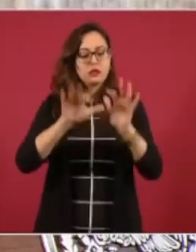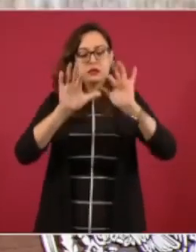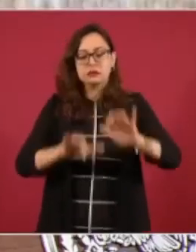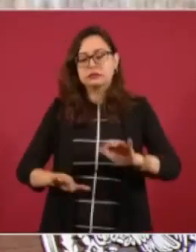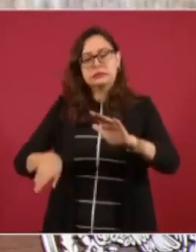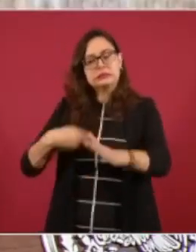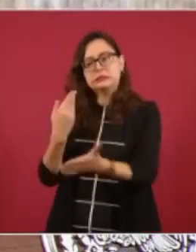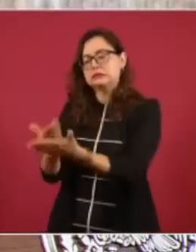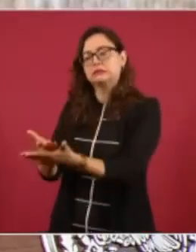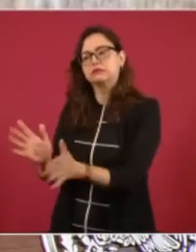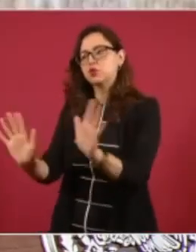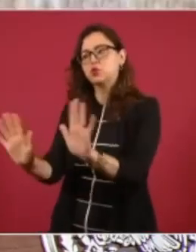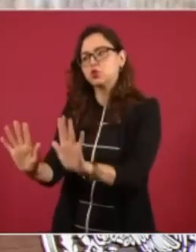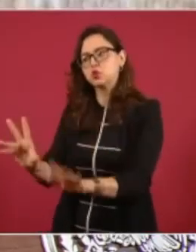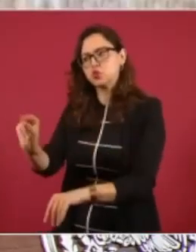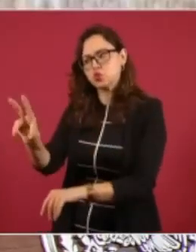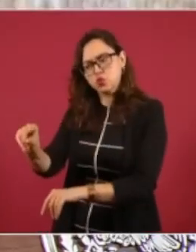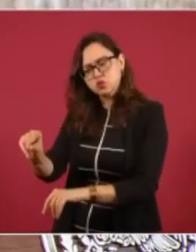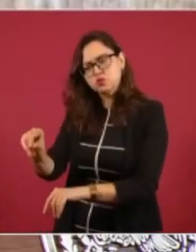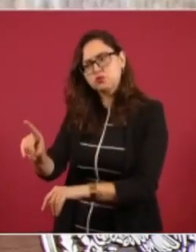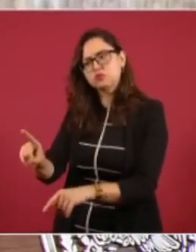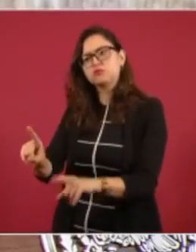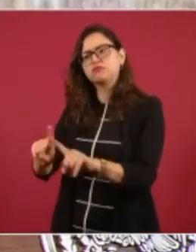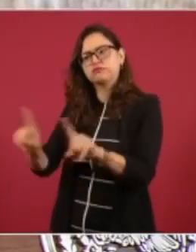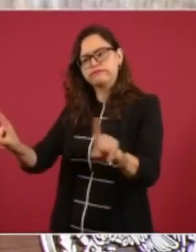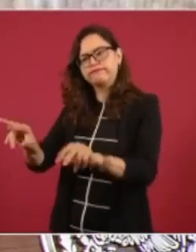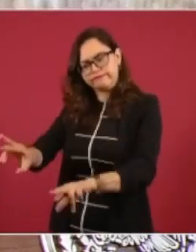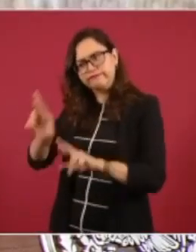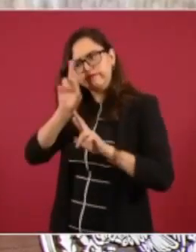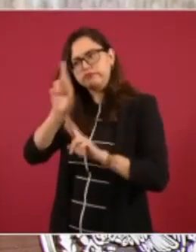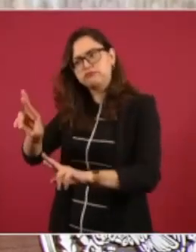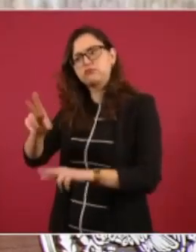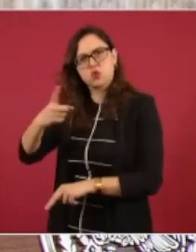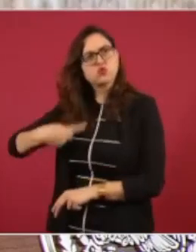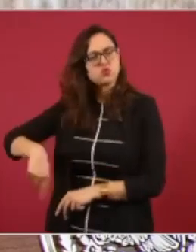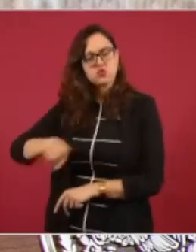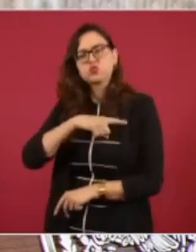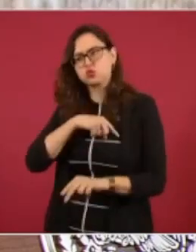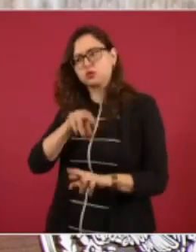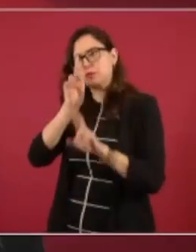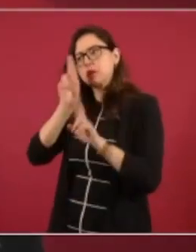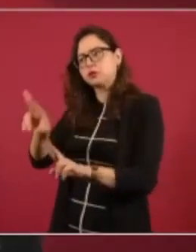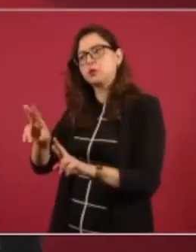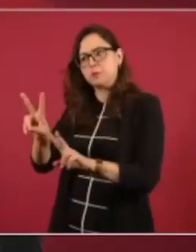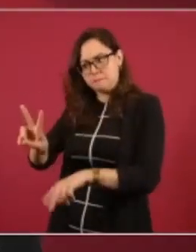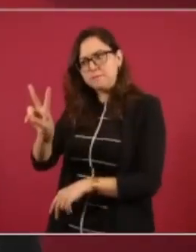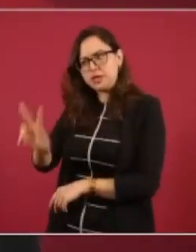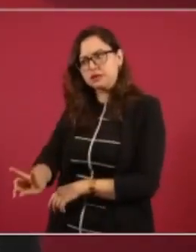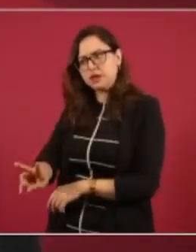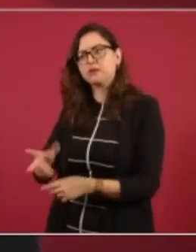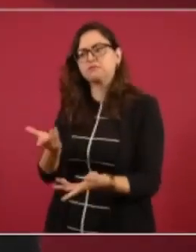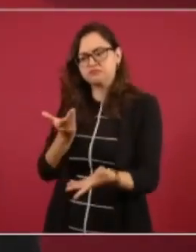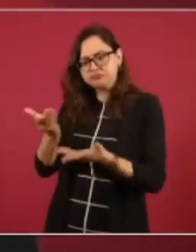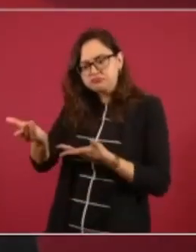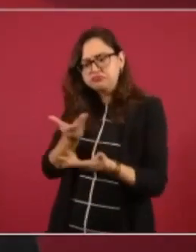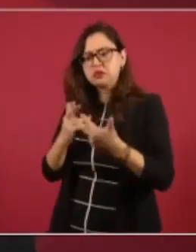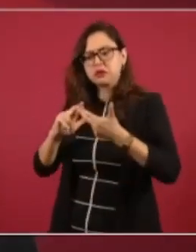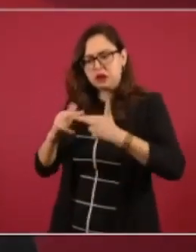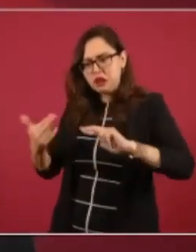de que tenemos que hacer un esfuerzo todos para mantener buenas